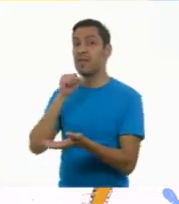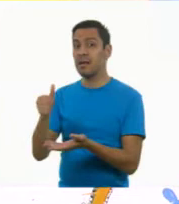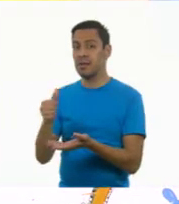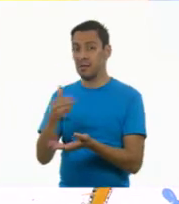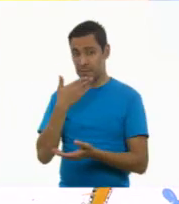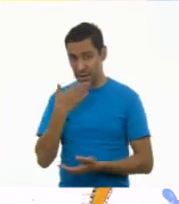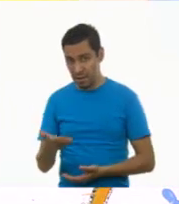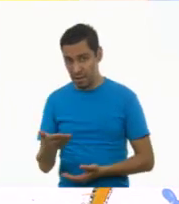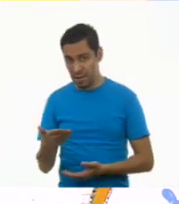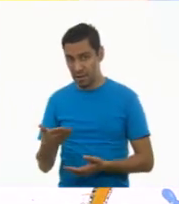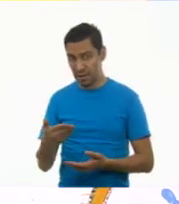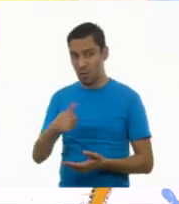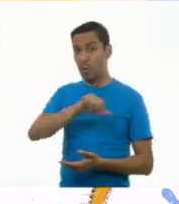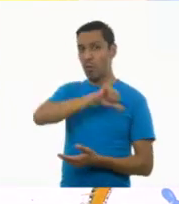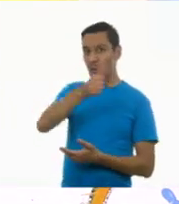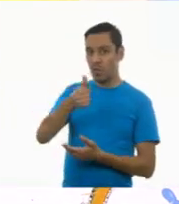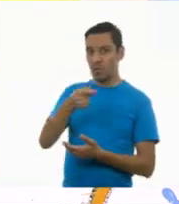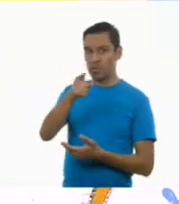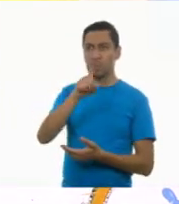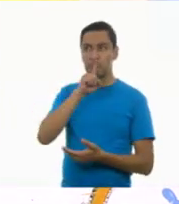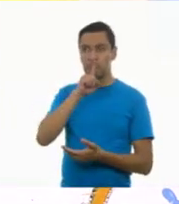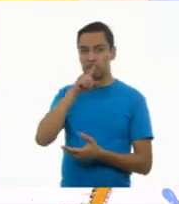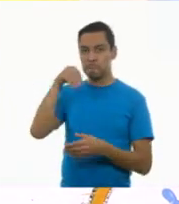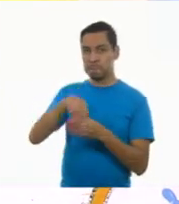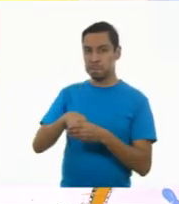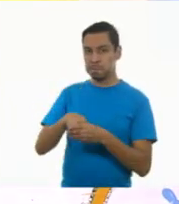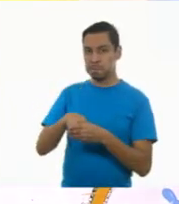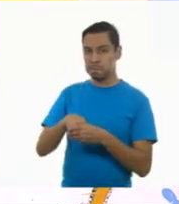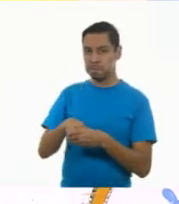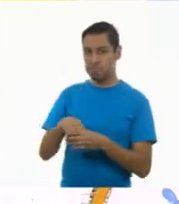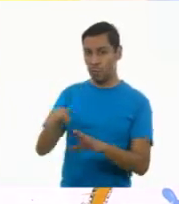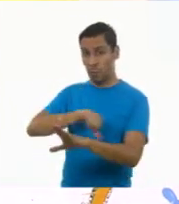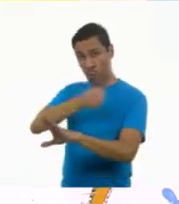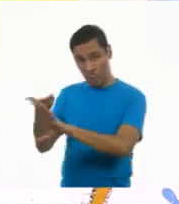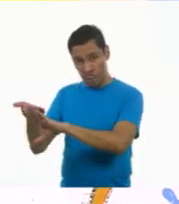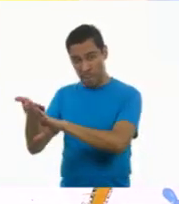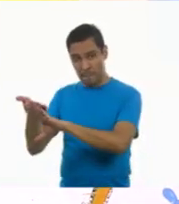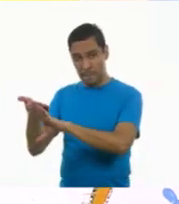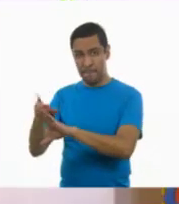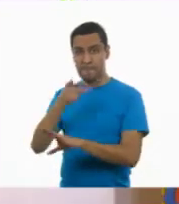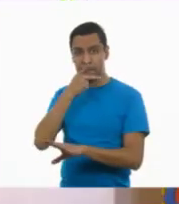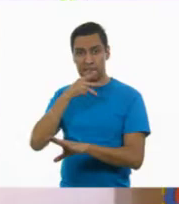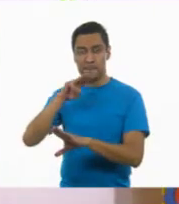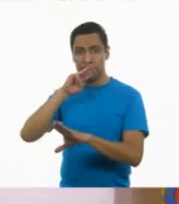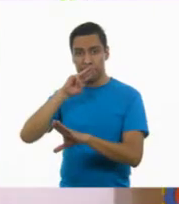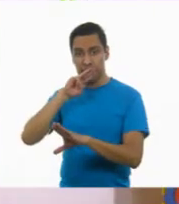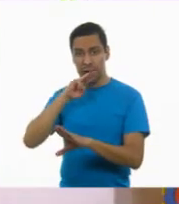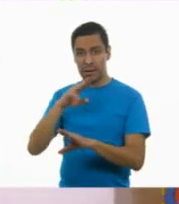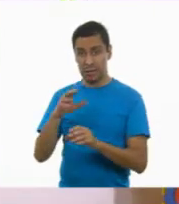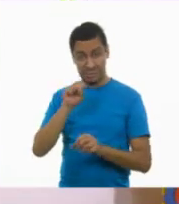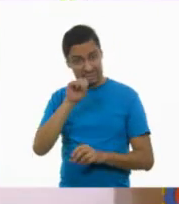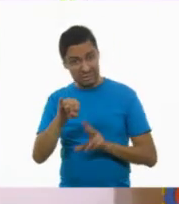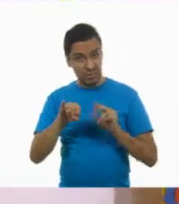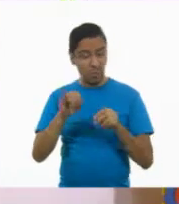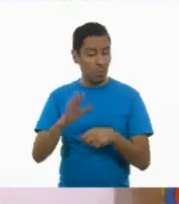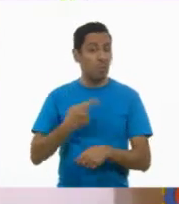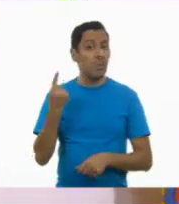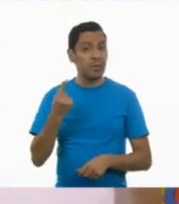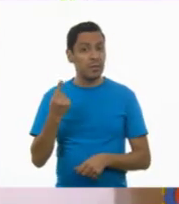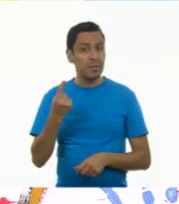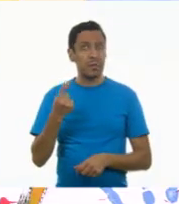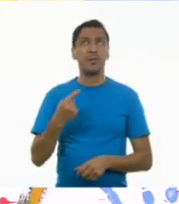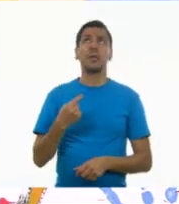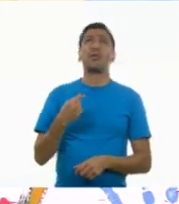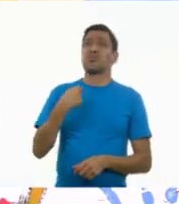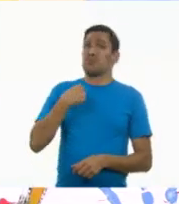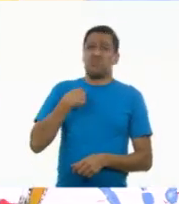¿Consideran que perjudicarían a alguien con su decisión? ¿Por qué? Pues yo no me atrevería a ocultar